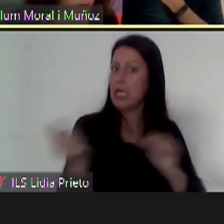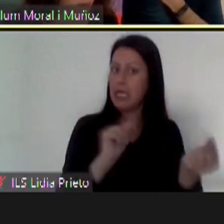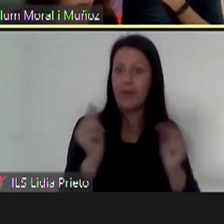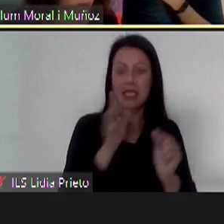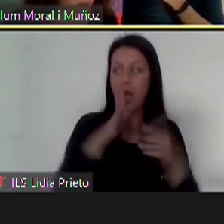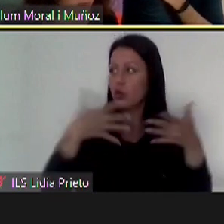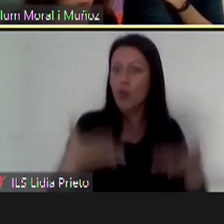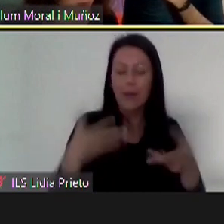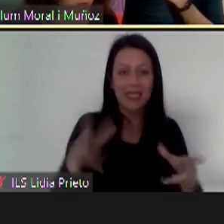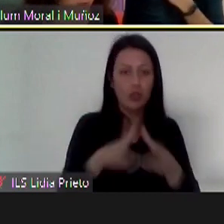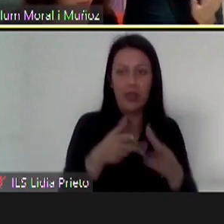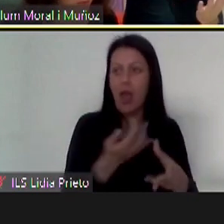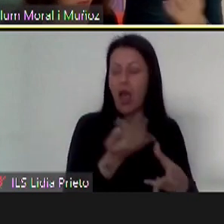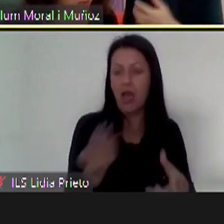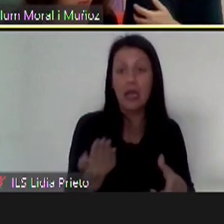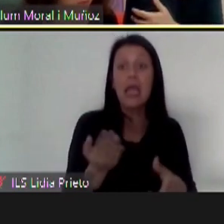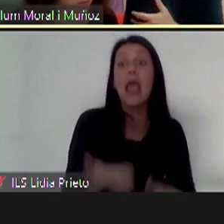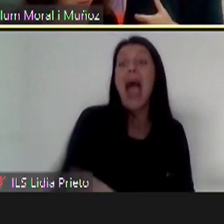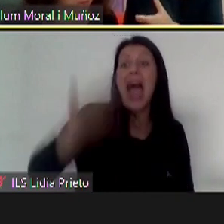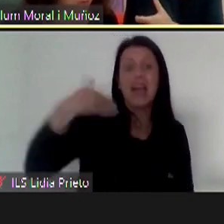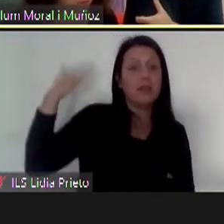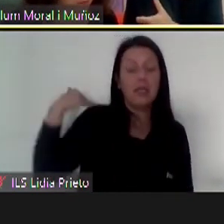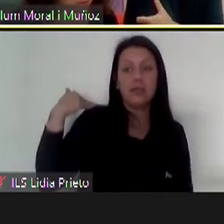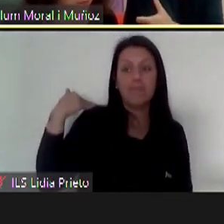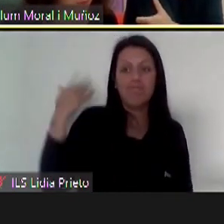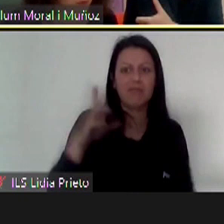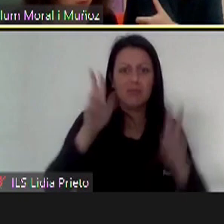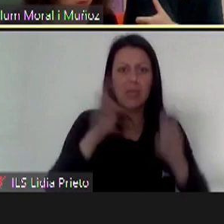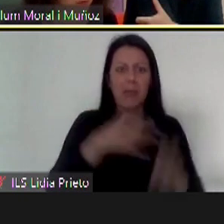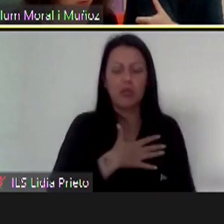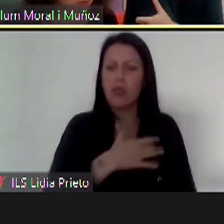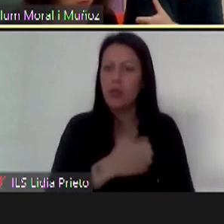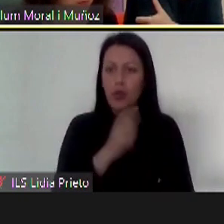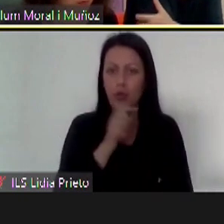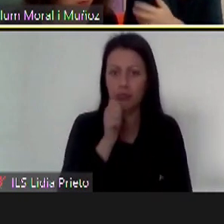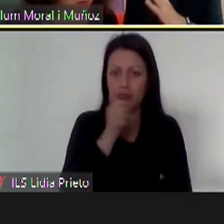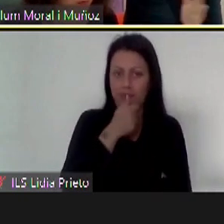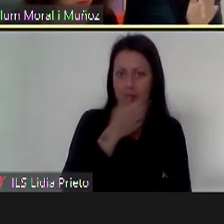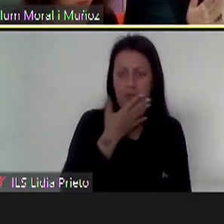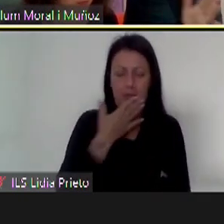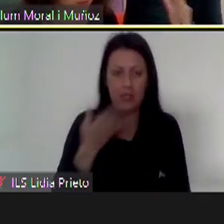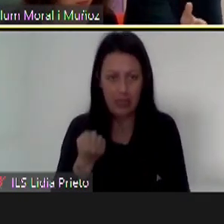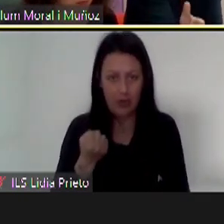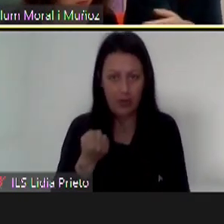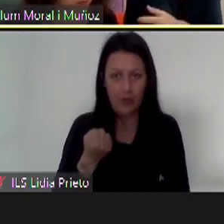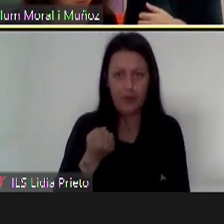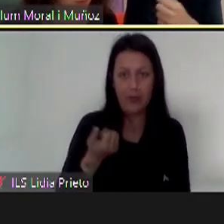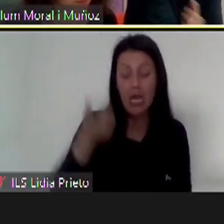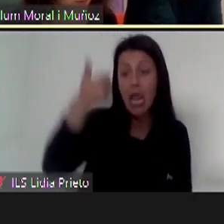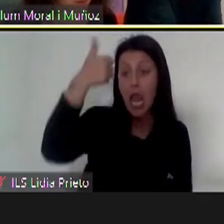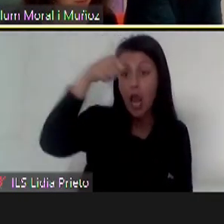años silenciado. Pues para que veáis también, en España el suicidio es la primera causa de muerte externa en hombres en